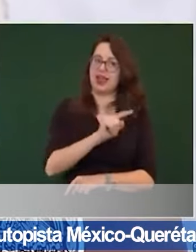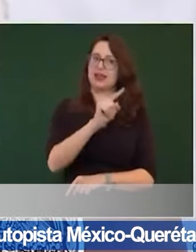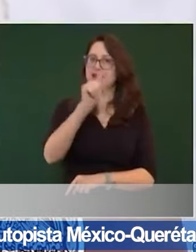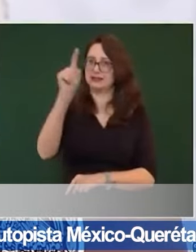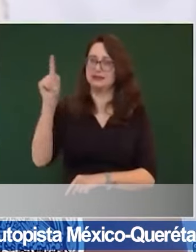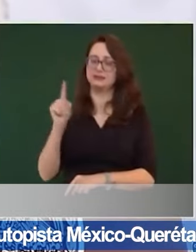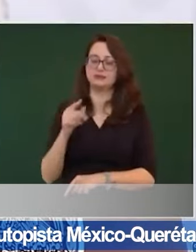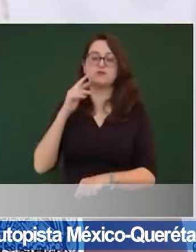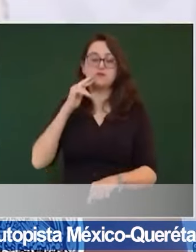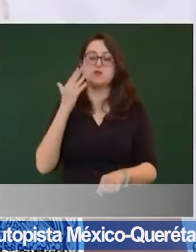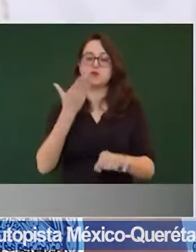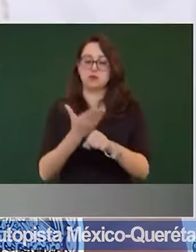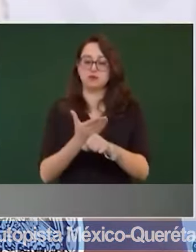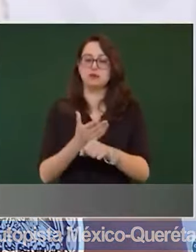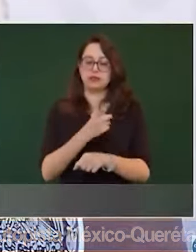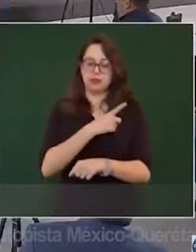ella y vamos a dar mejor resultados